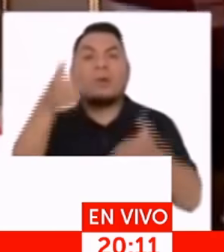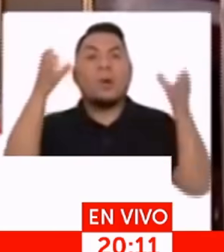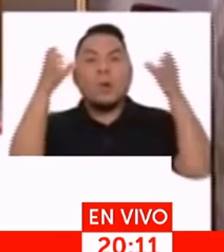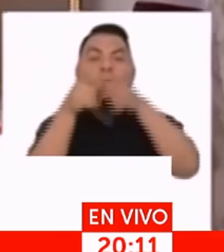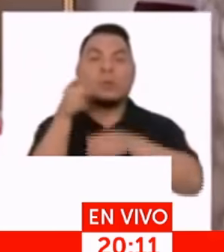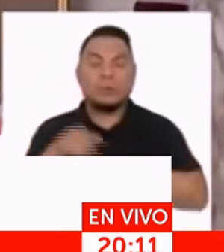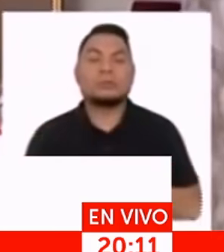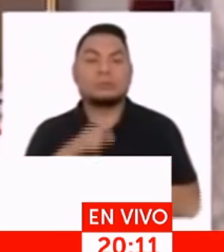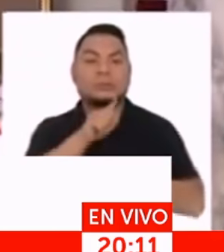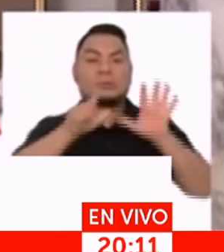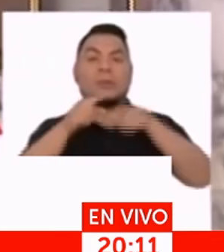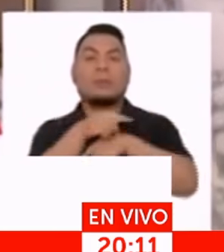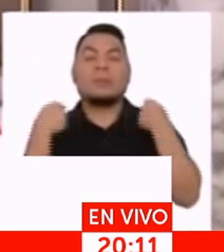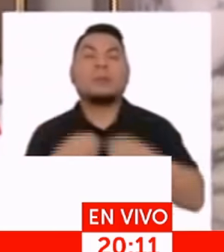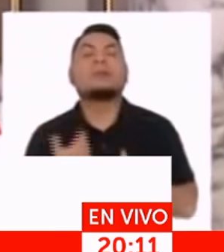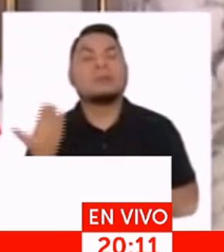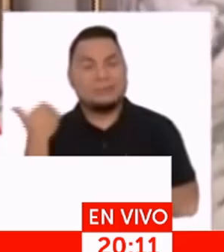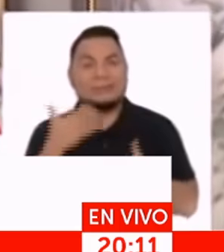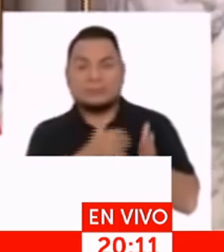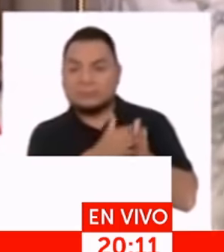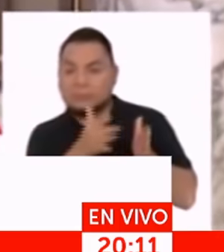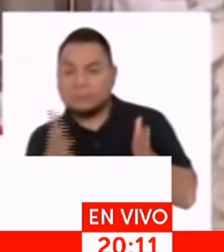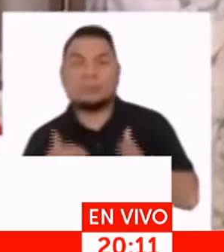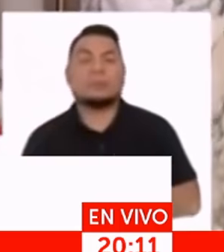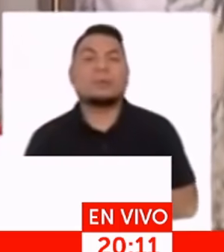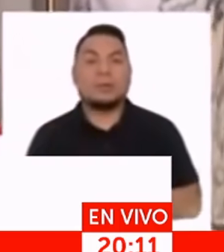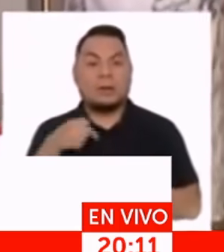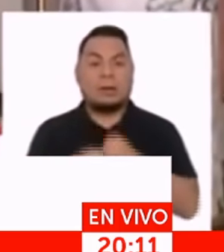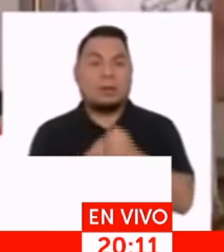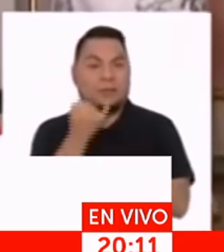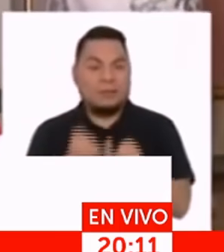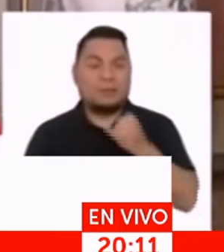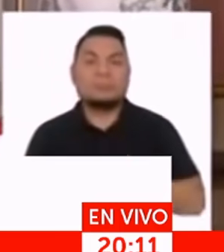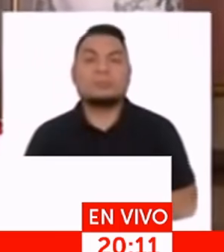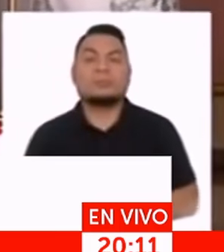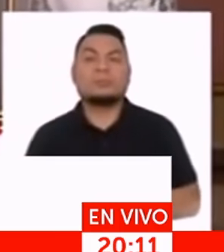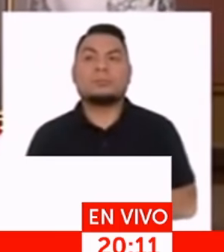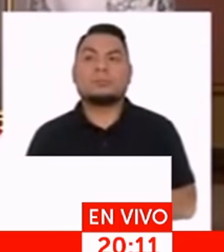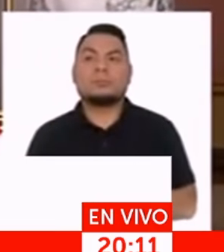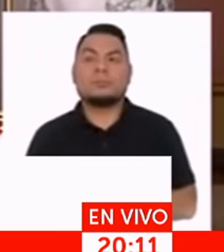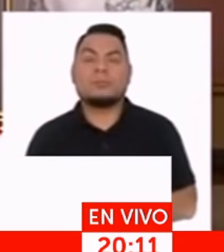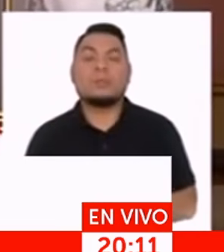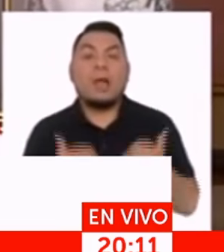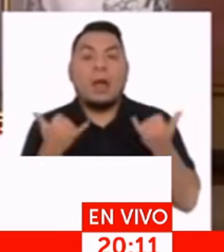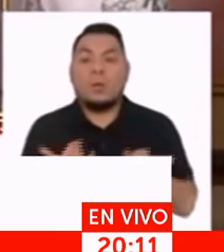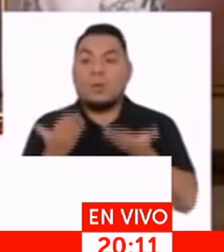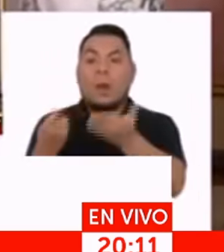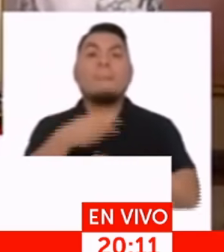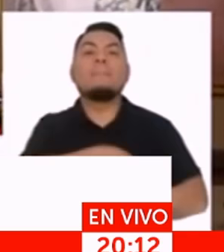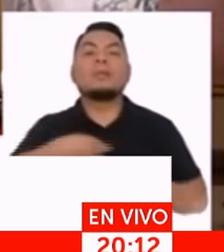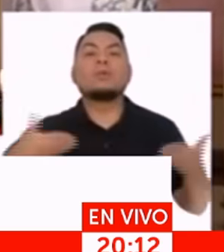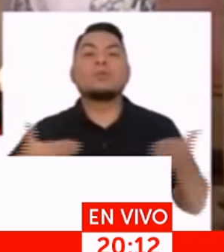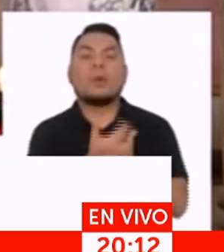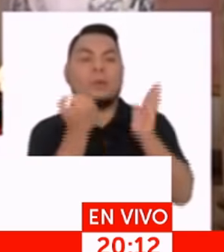como es designada presidenta del Consejo de Ministros. Continuemos con esta ceremonia en el